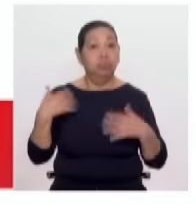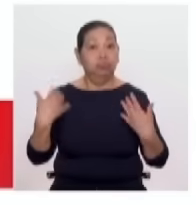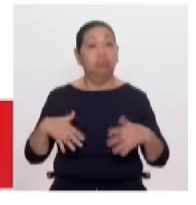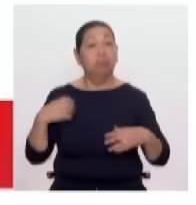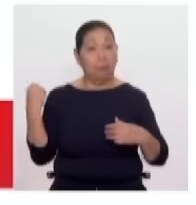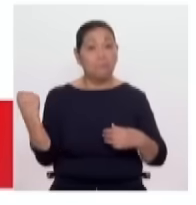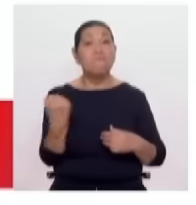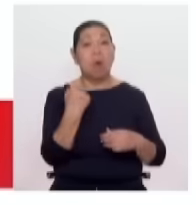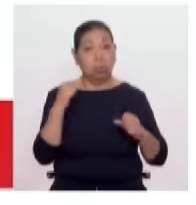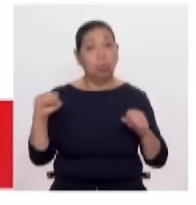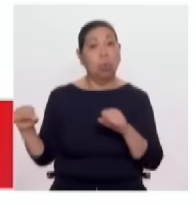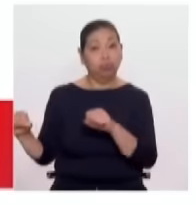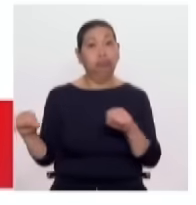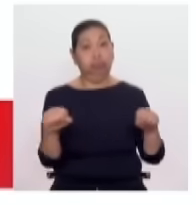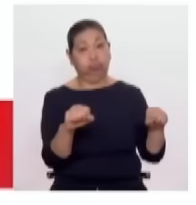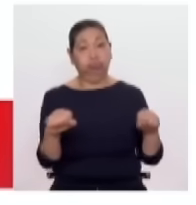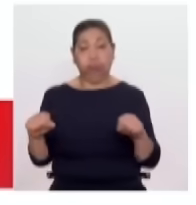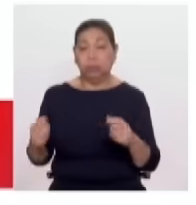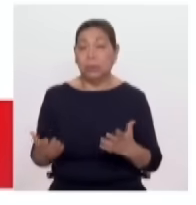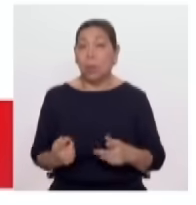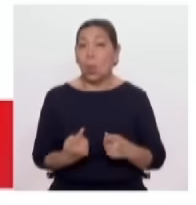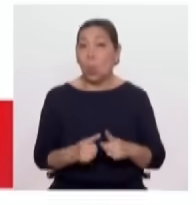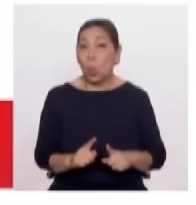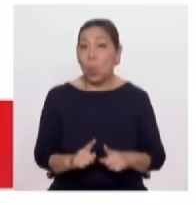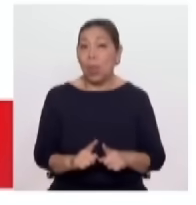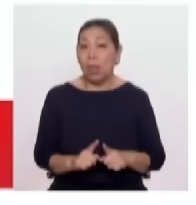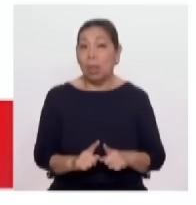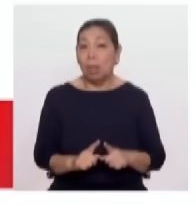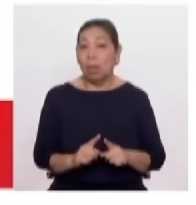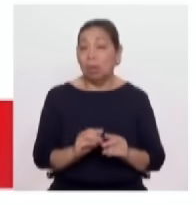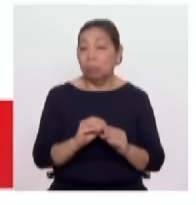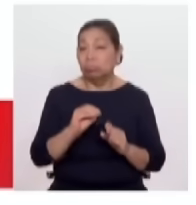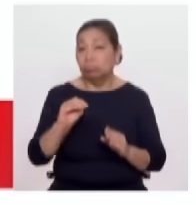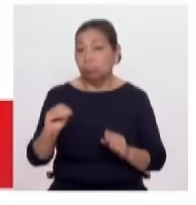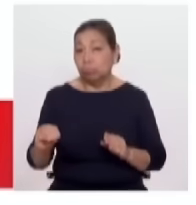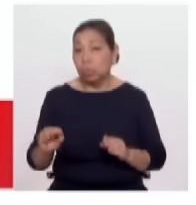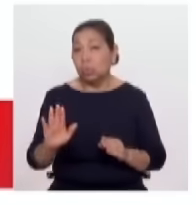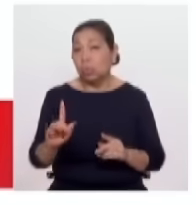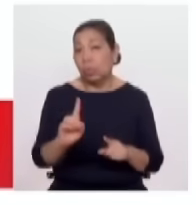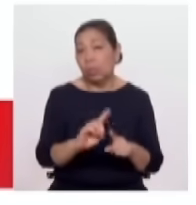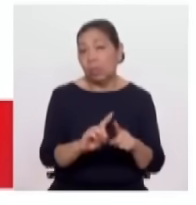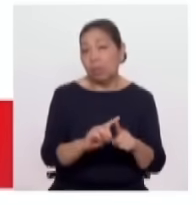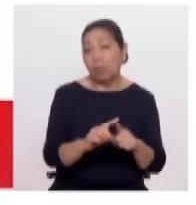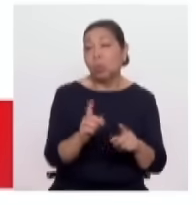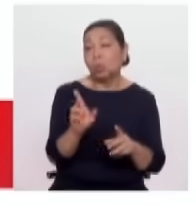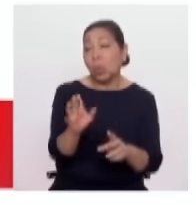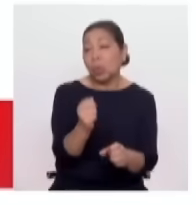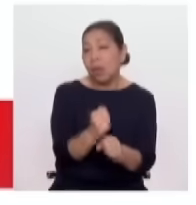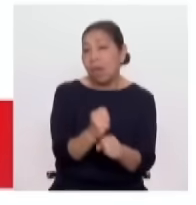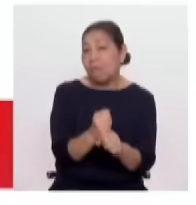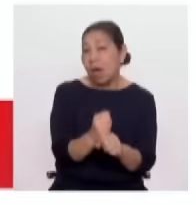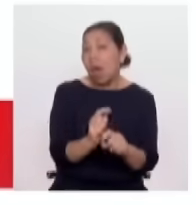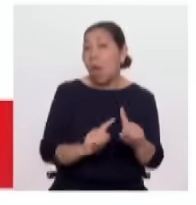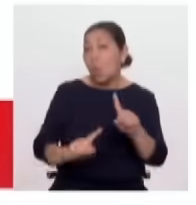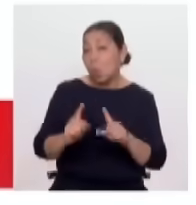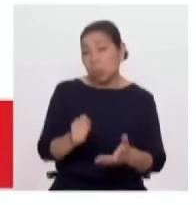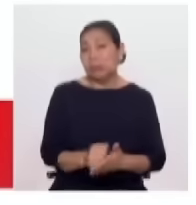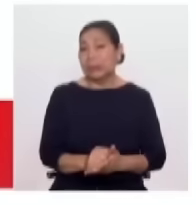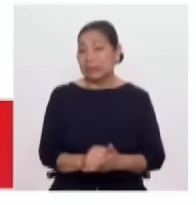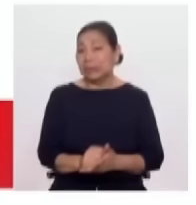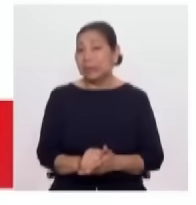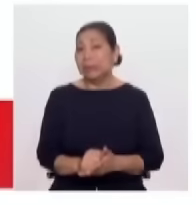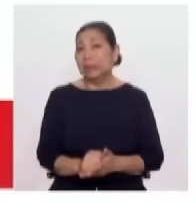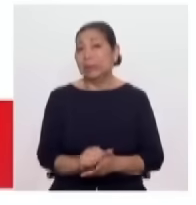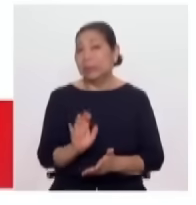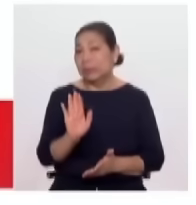Algunos los ha agarrado, digamos, cuando se han estado trasladando a sus diversos centros de trabajo, también